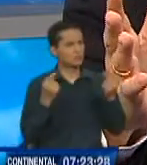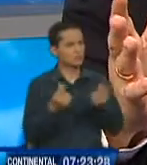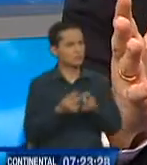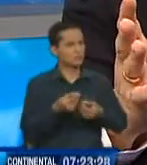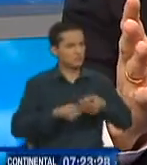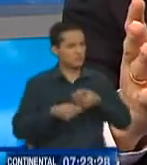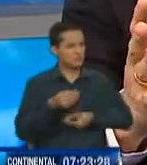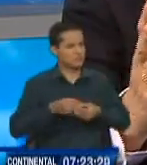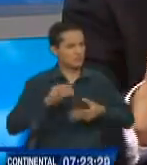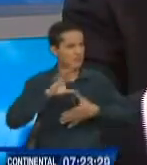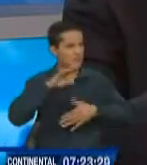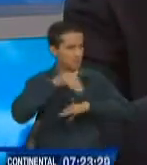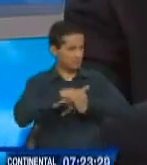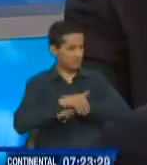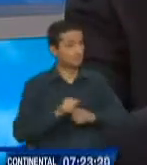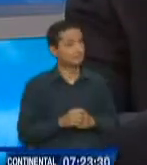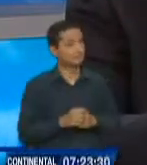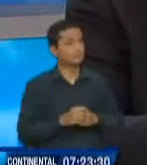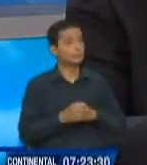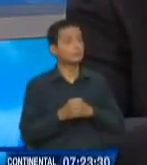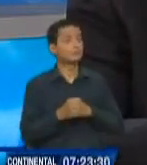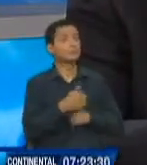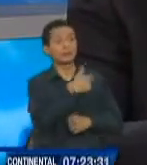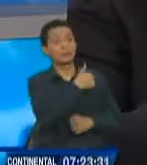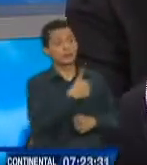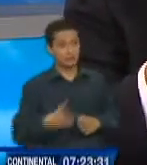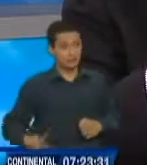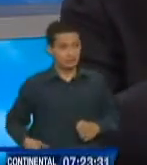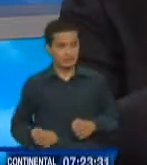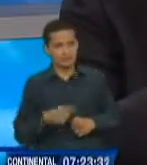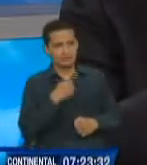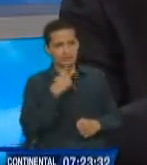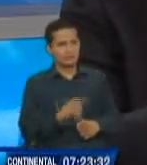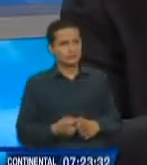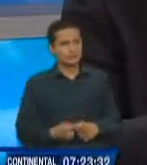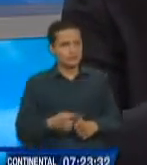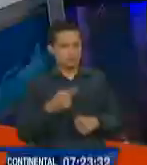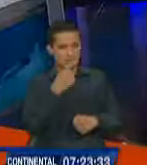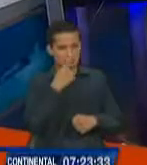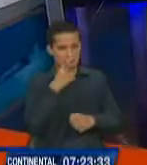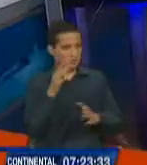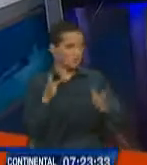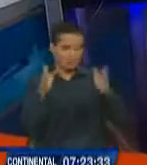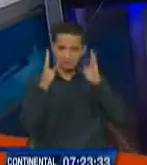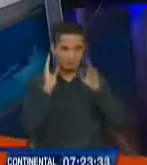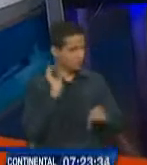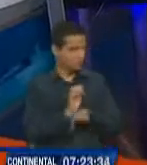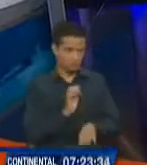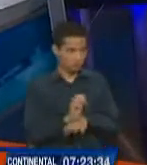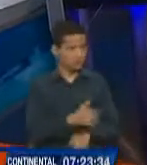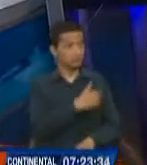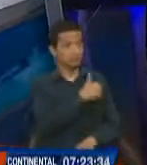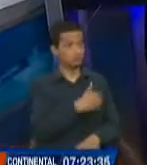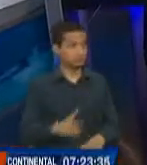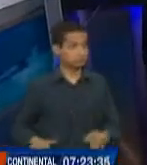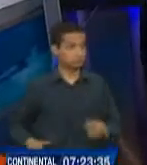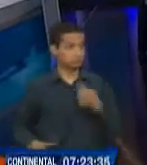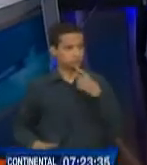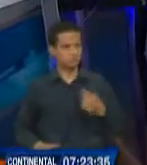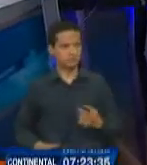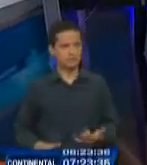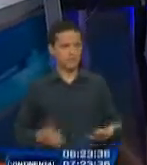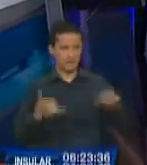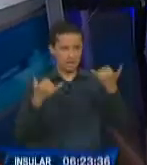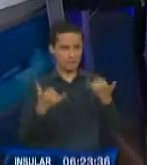a raíz de la resolución en contra de los intereses de Ecuador de la CAN, dice el señor presidente, llegó el momento de